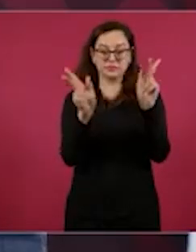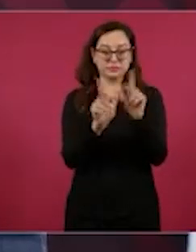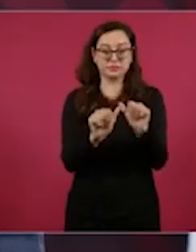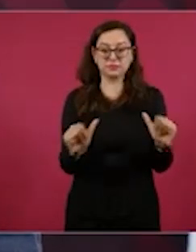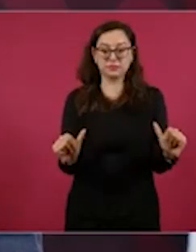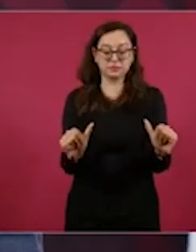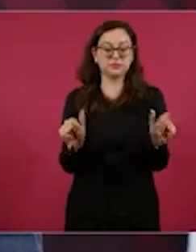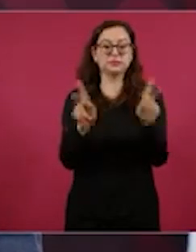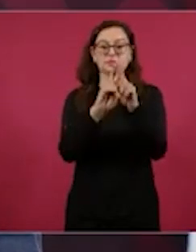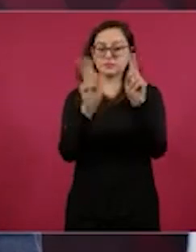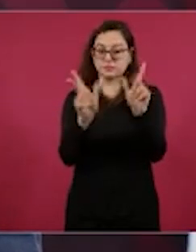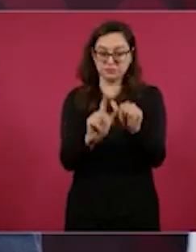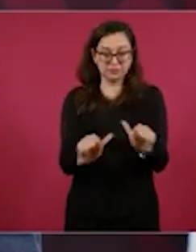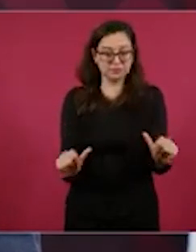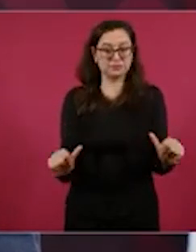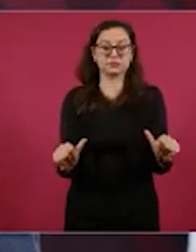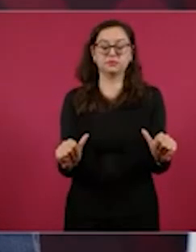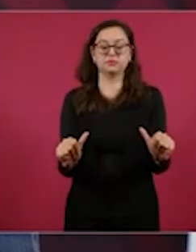a la paz.